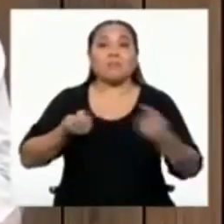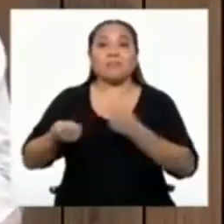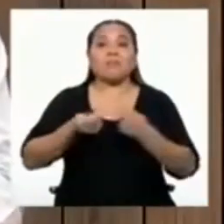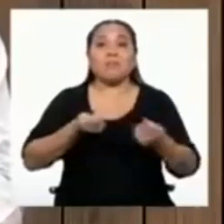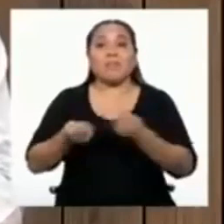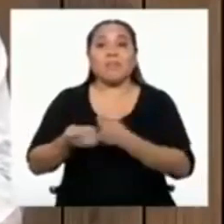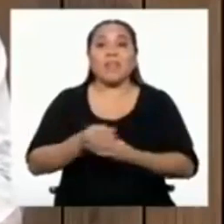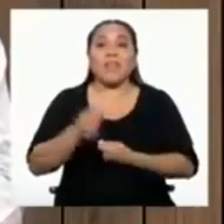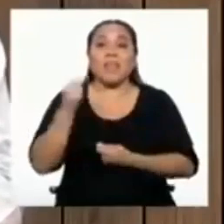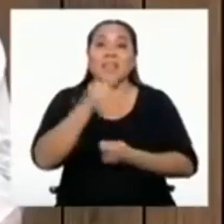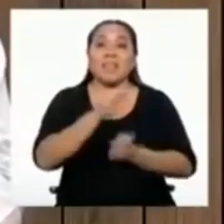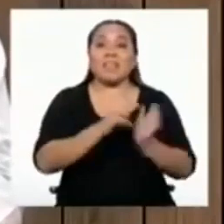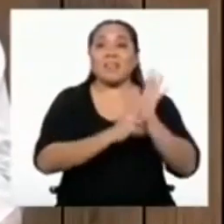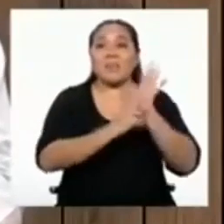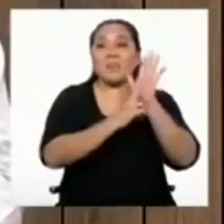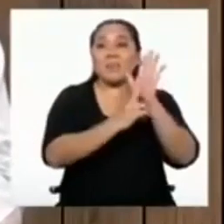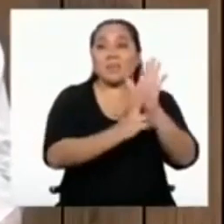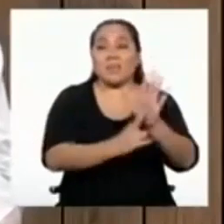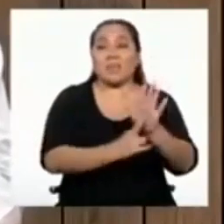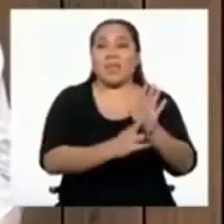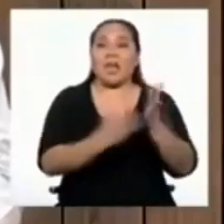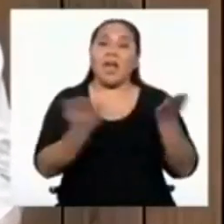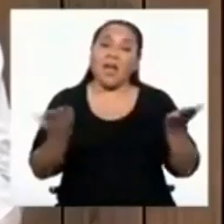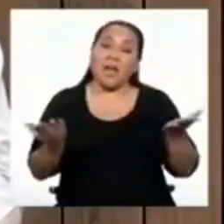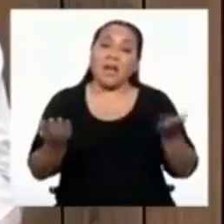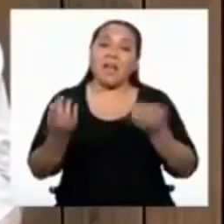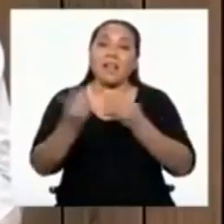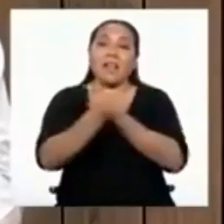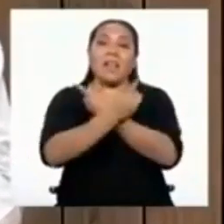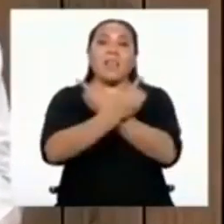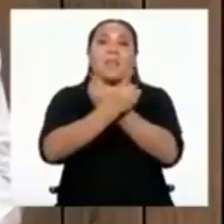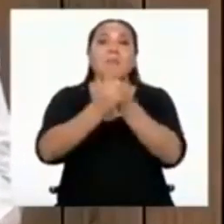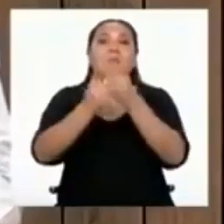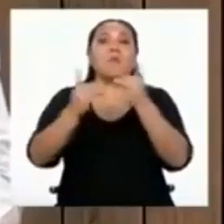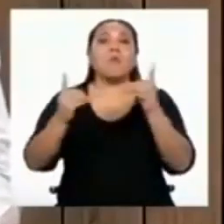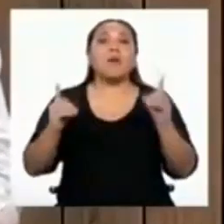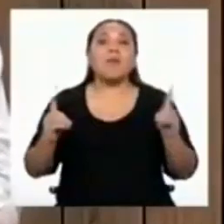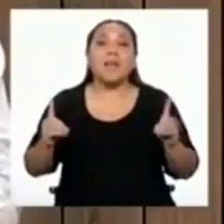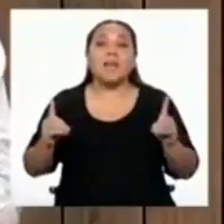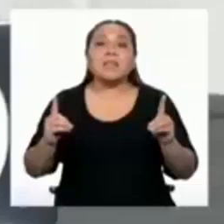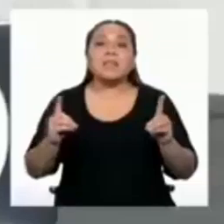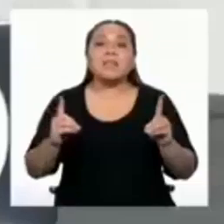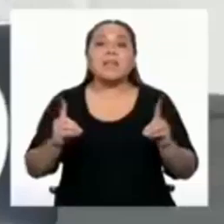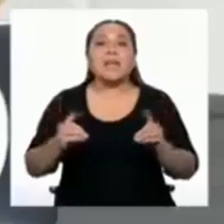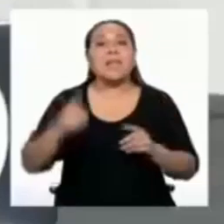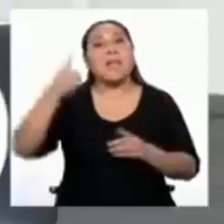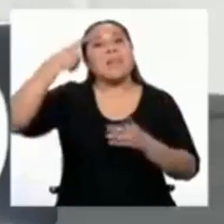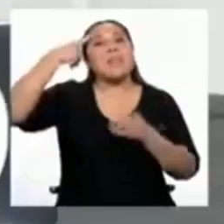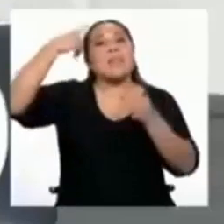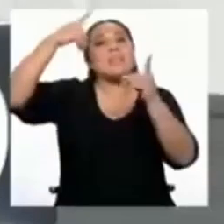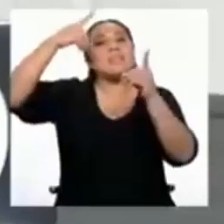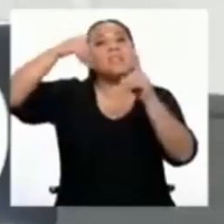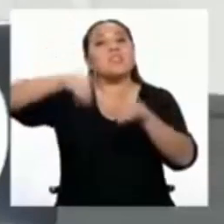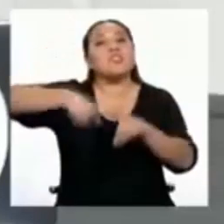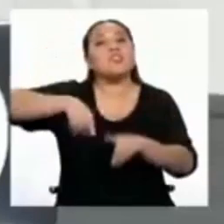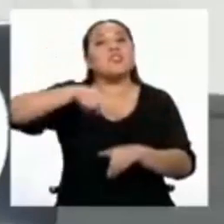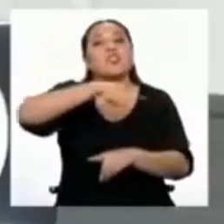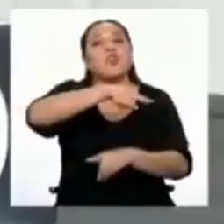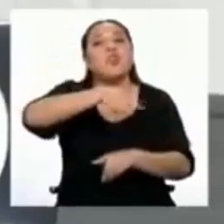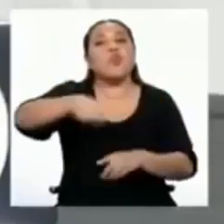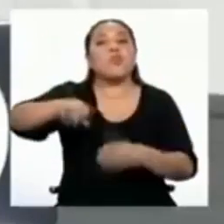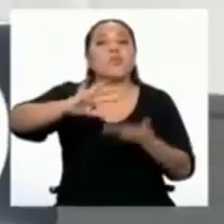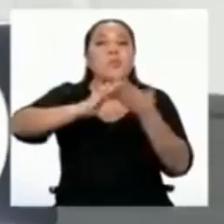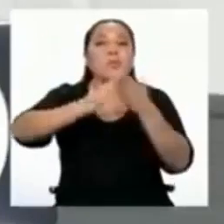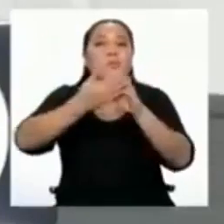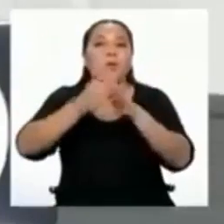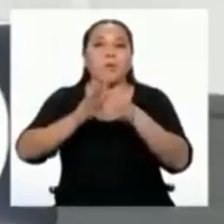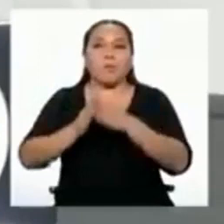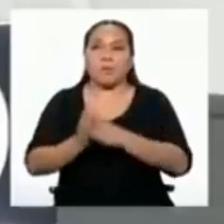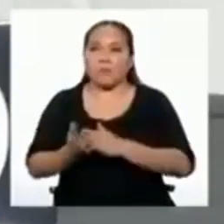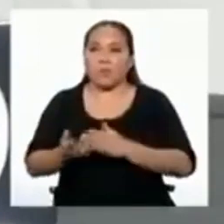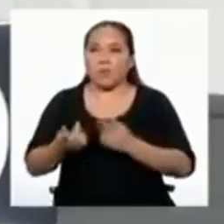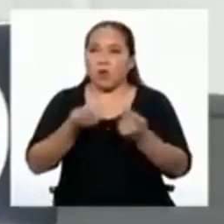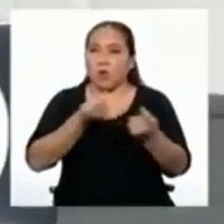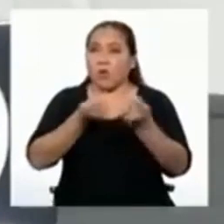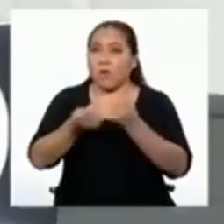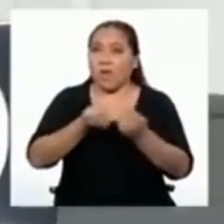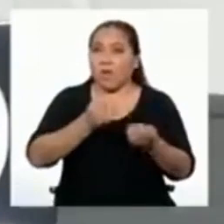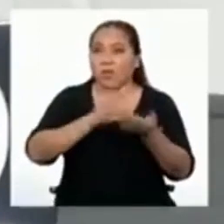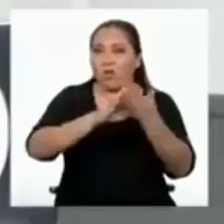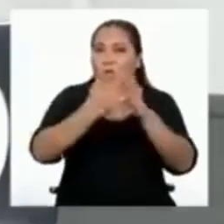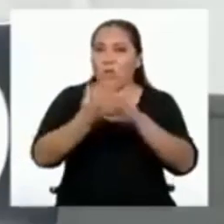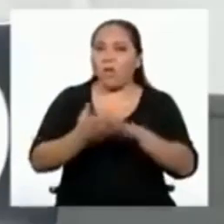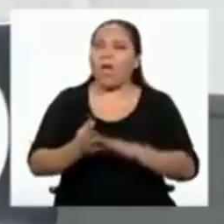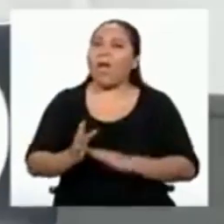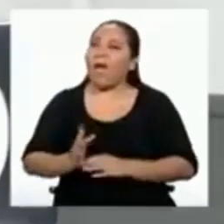representa, podemos decir que la democracia es el gobierno del pueblo. ¡Ya entiendo! ¡Claro! Entonces